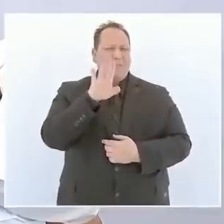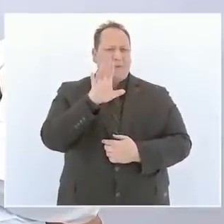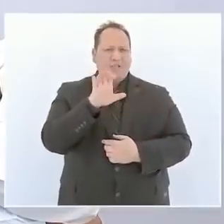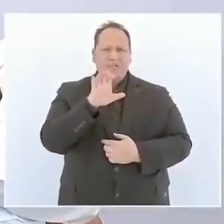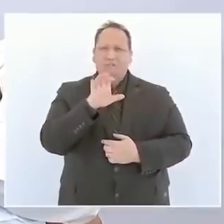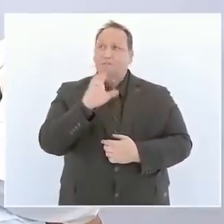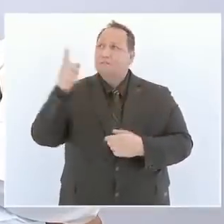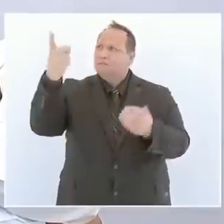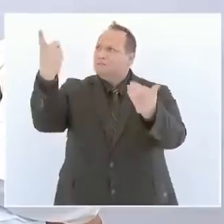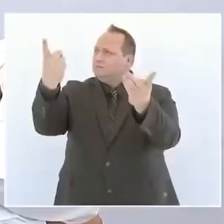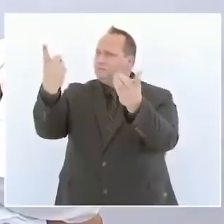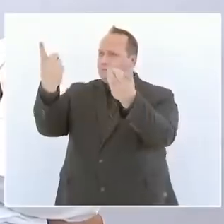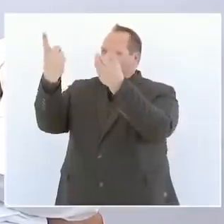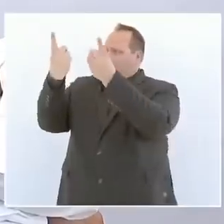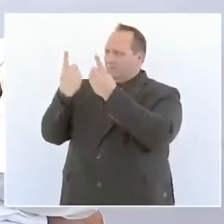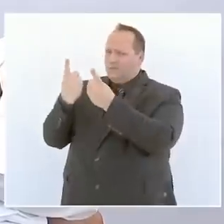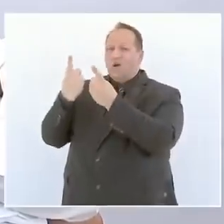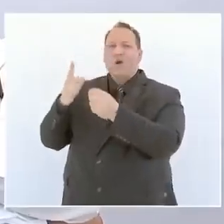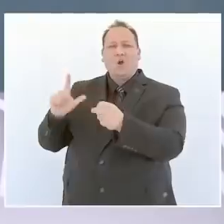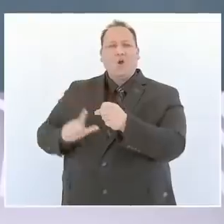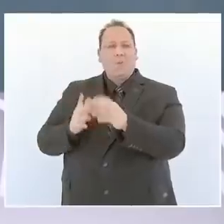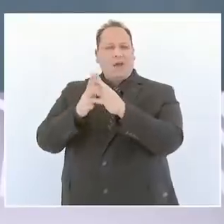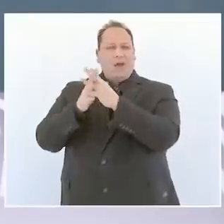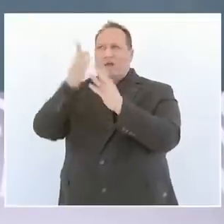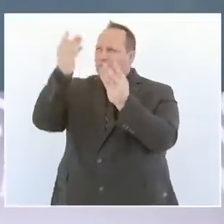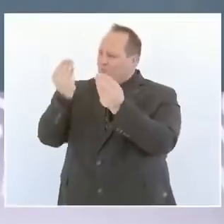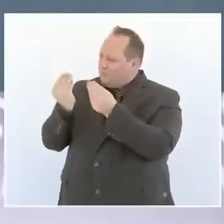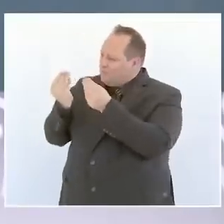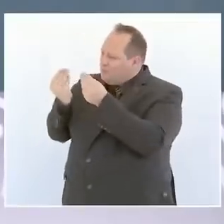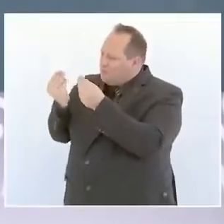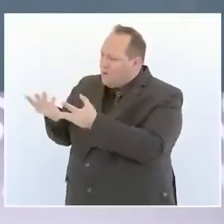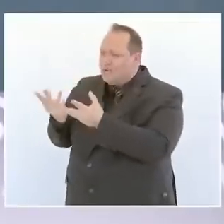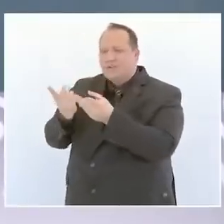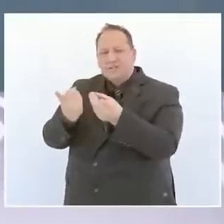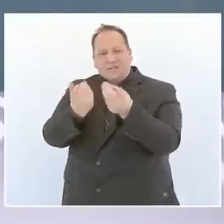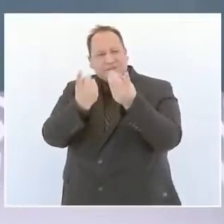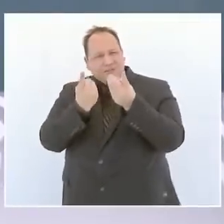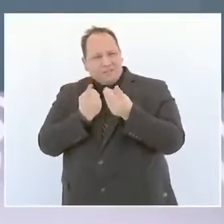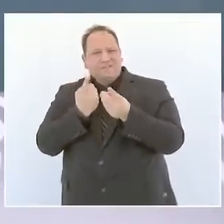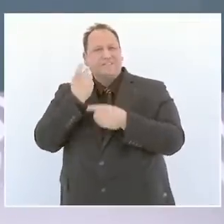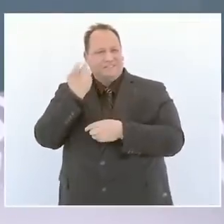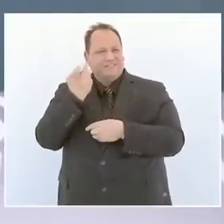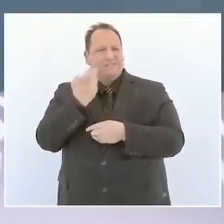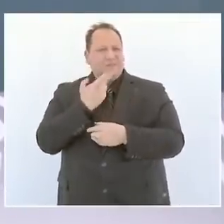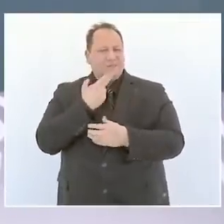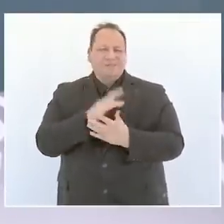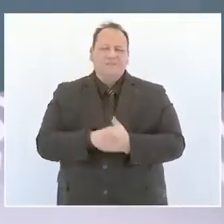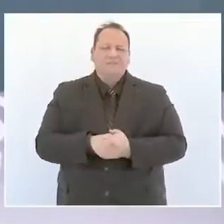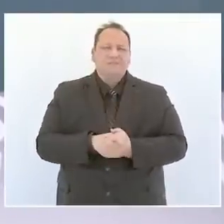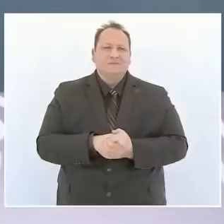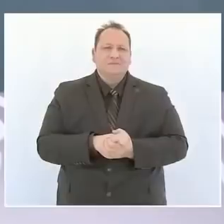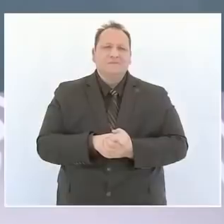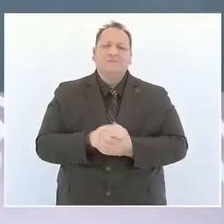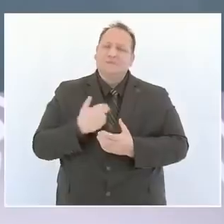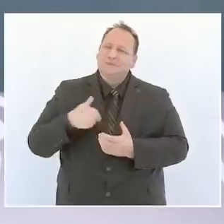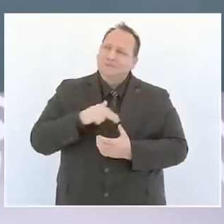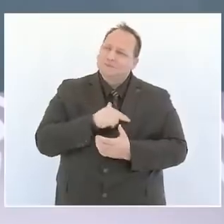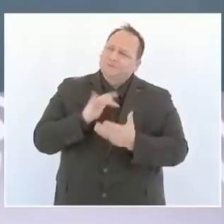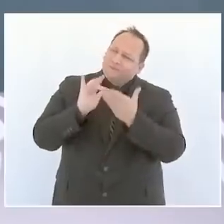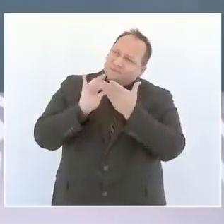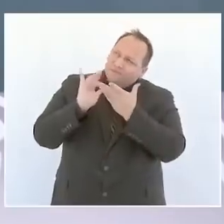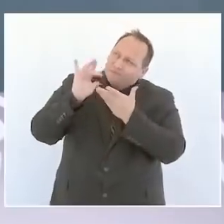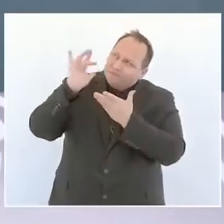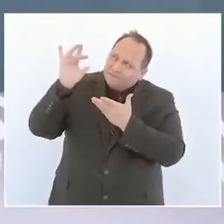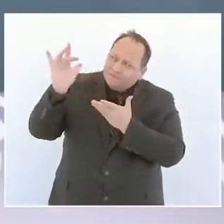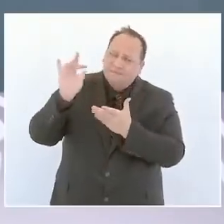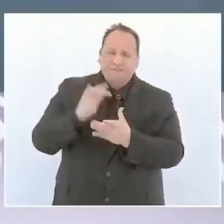fueron una donación del gobierno de Estados Unidos y lo agradecemos. Y